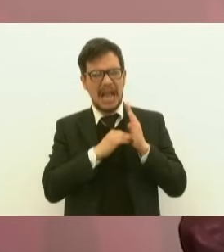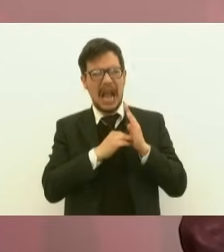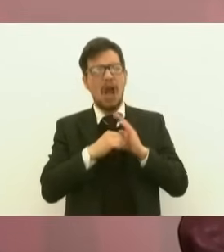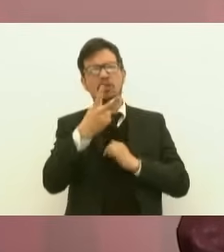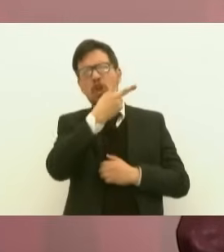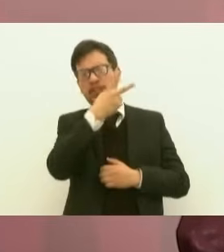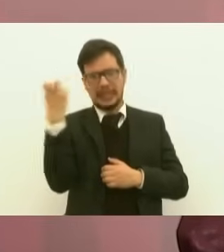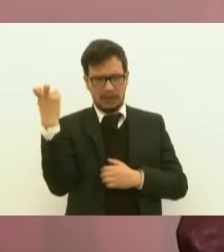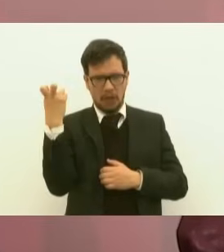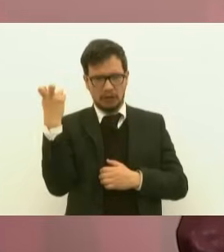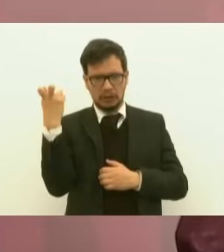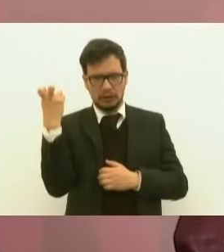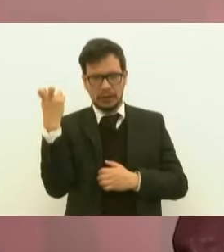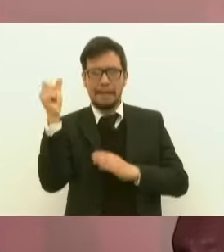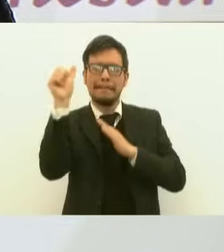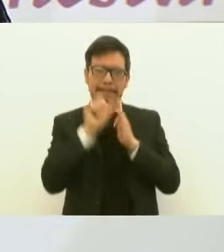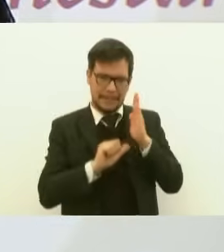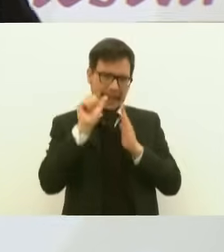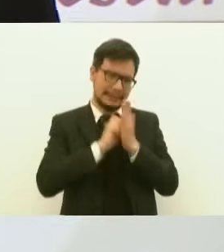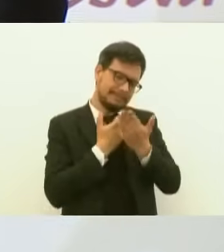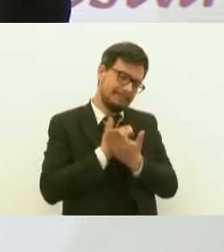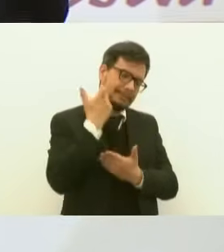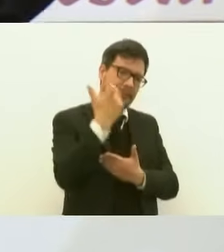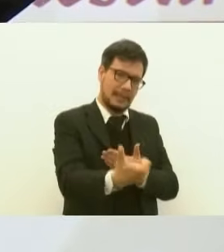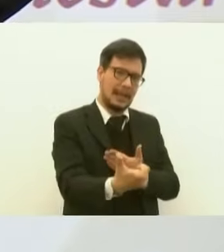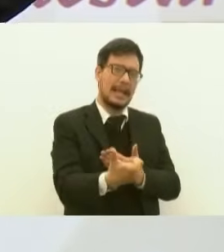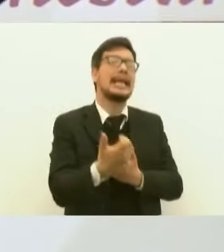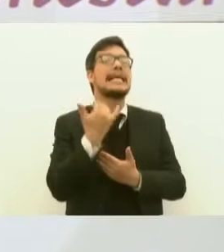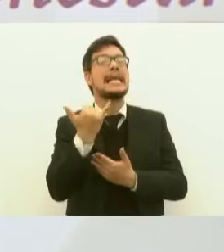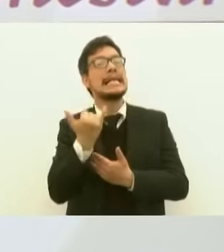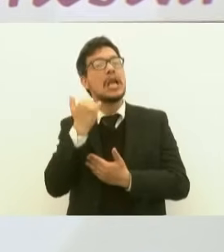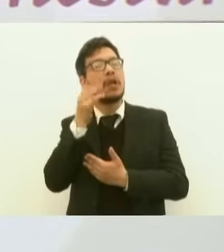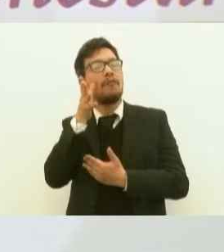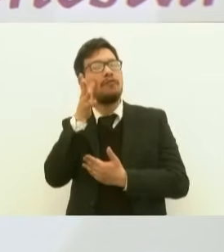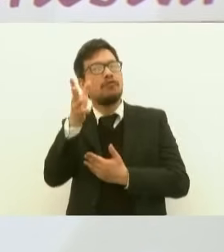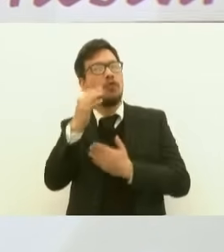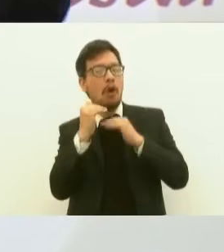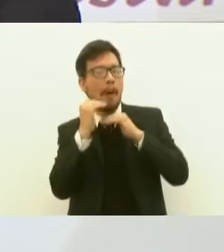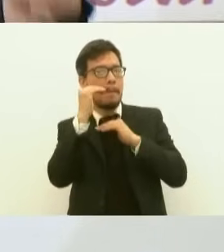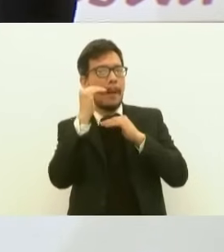16.200 pesos mensuales y va a ir aumentando.